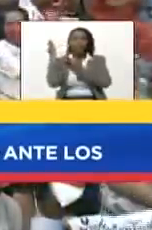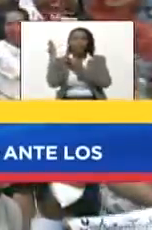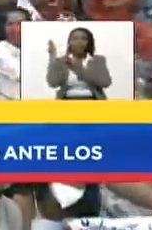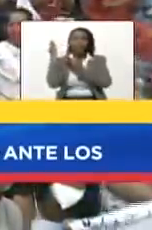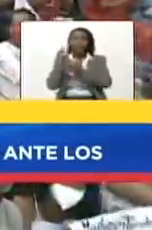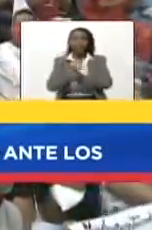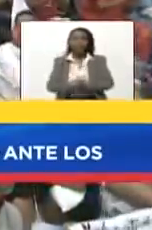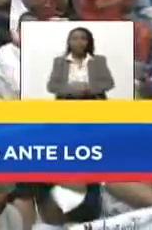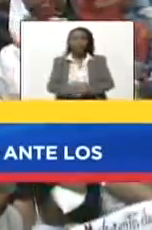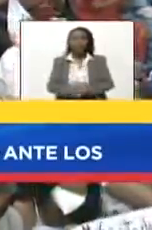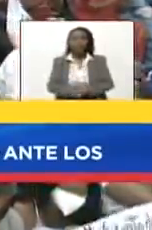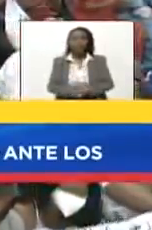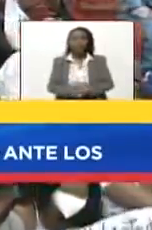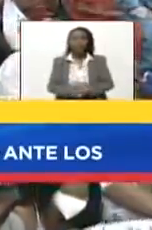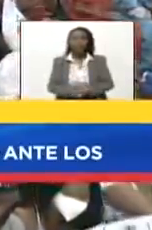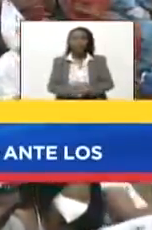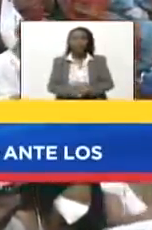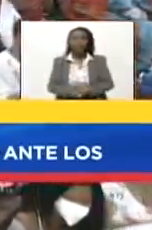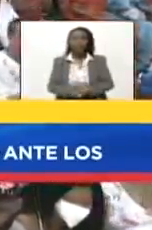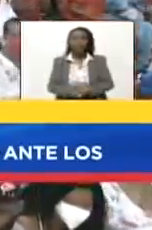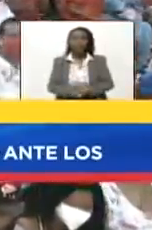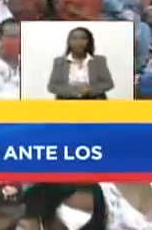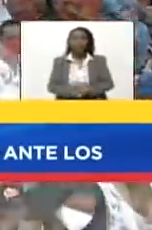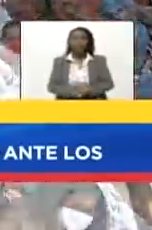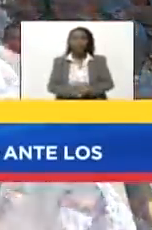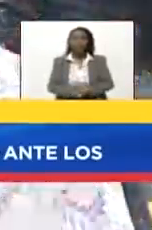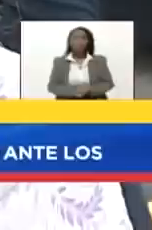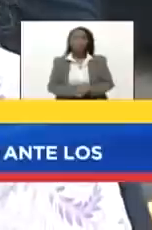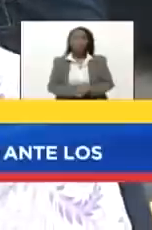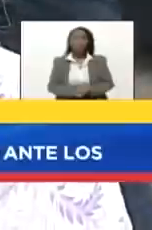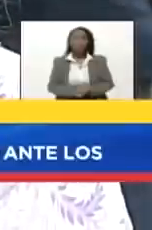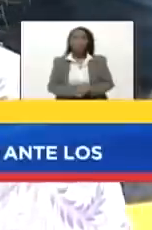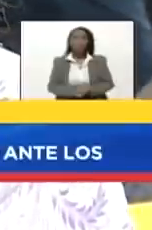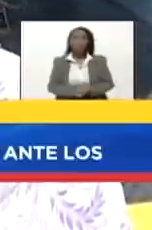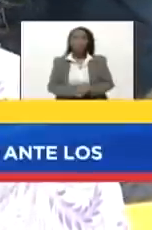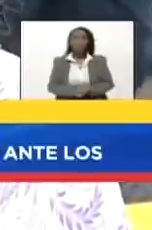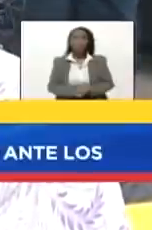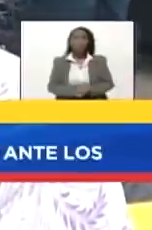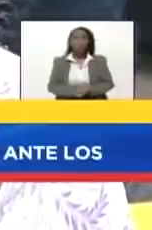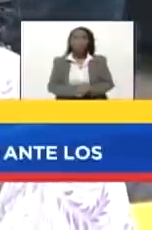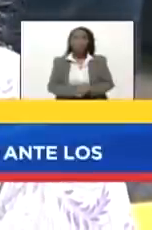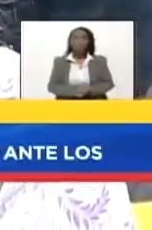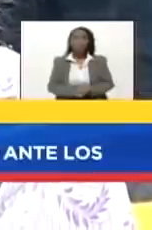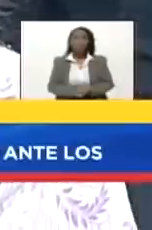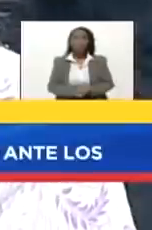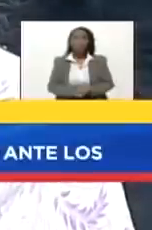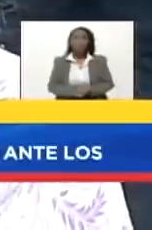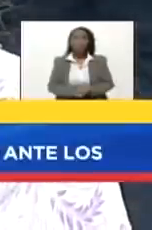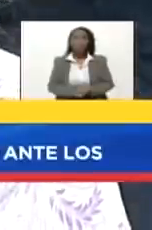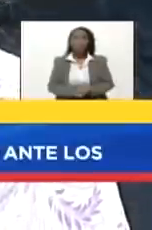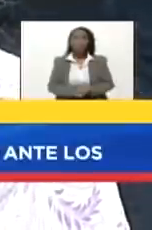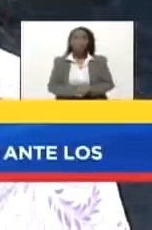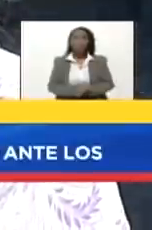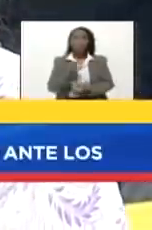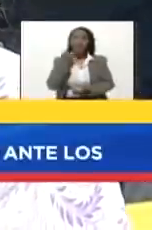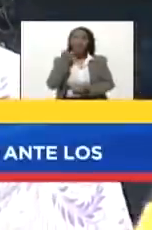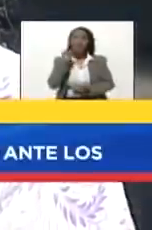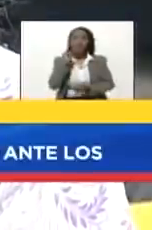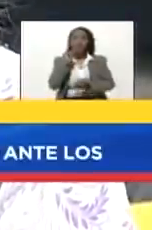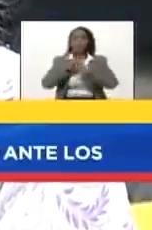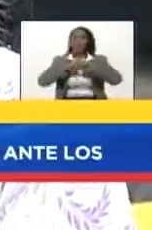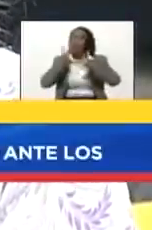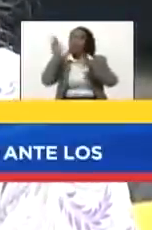Hasta saco impía, o equipo Nicolás Maduro, Musía tra Narajoyoto